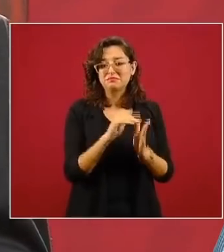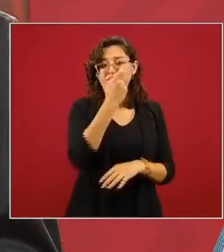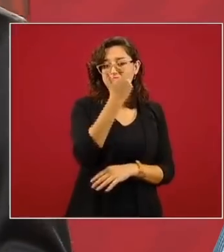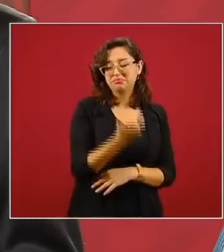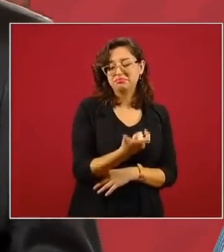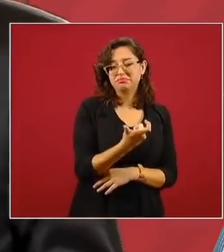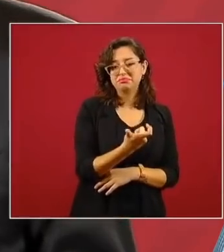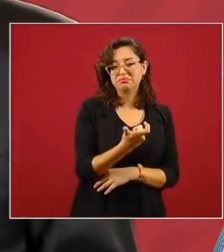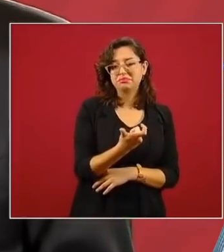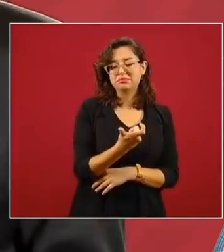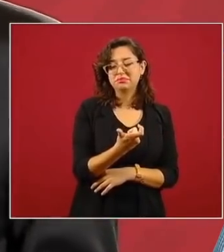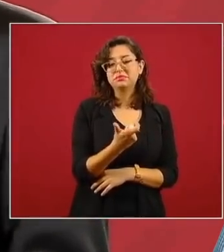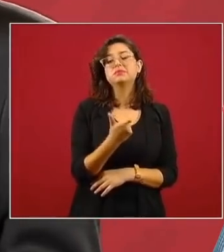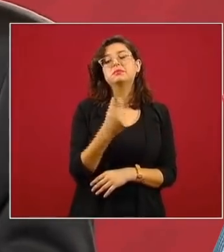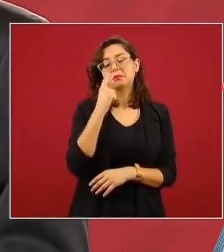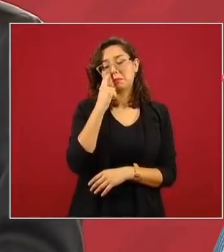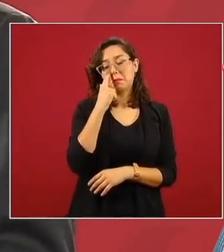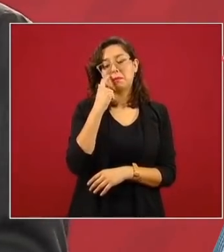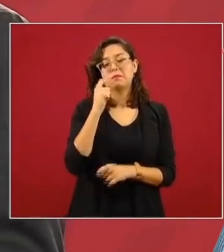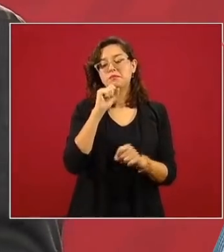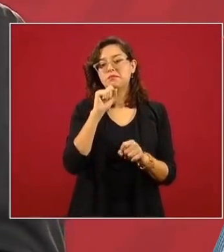Desde luego se van a presentar denuncias